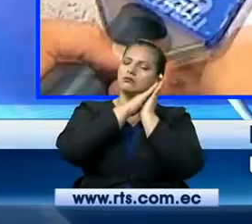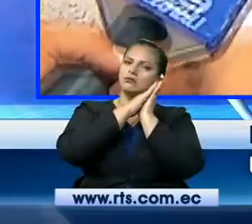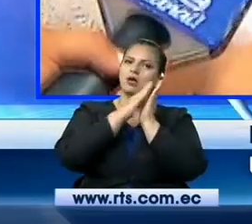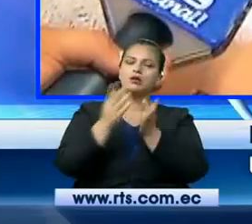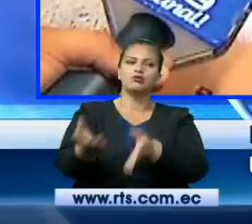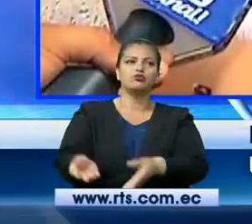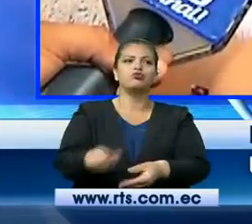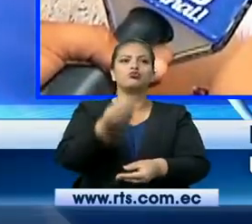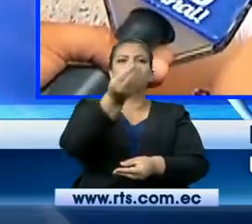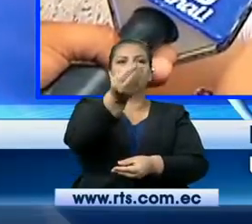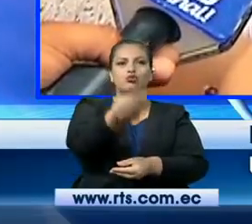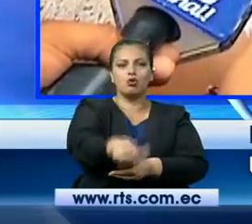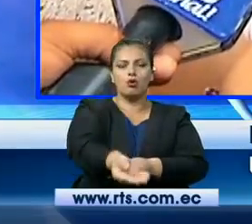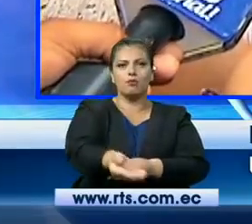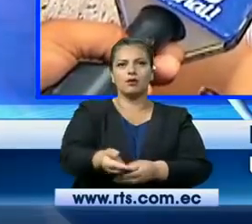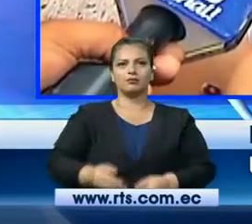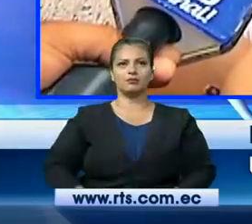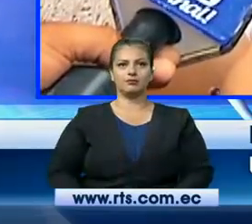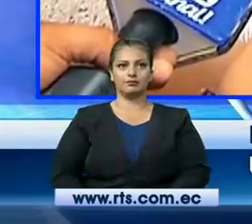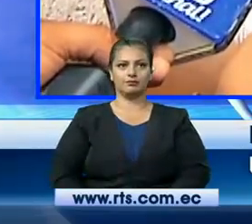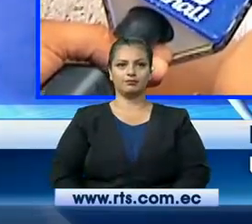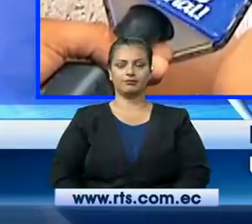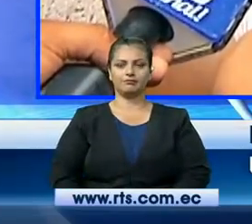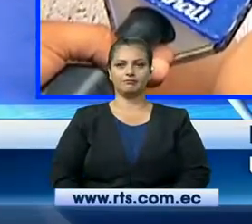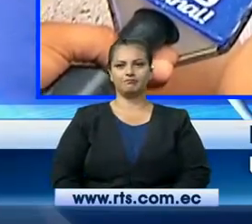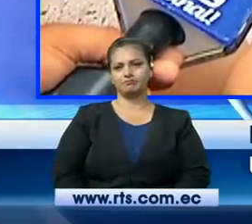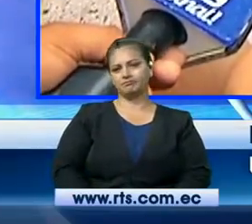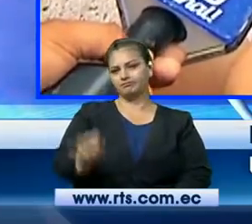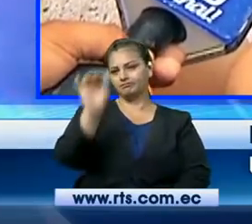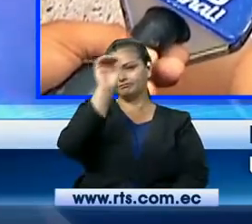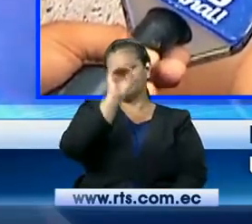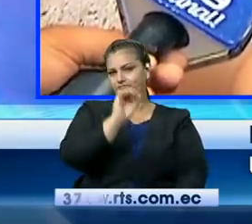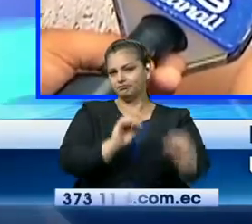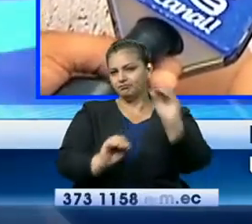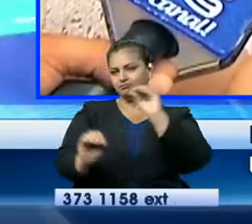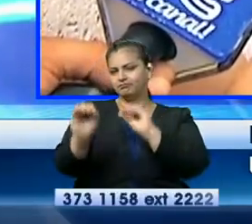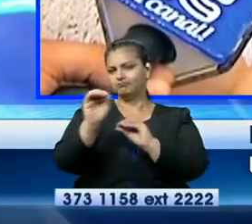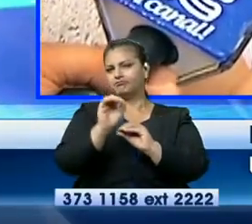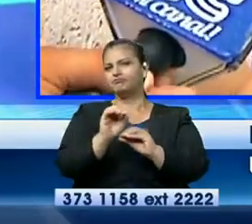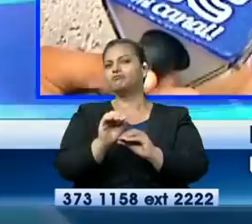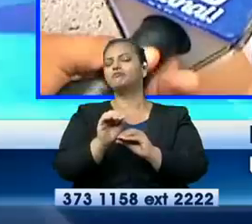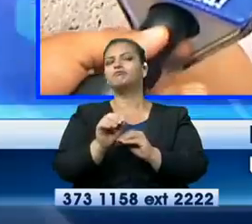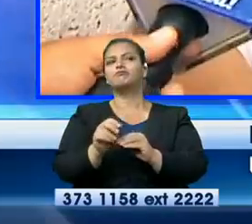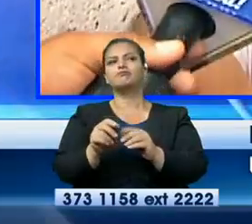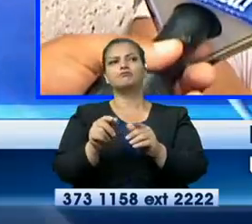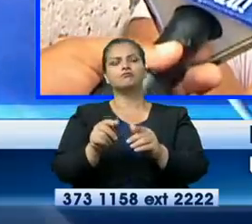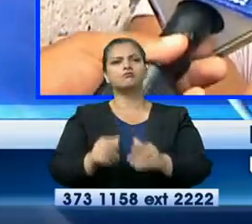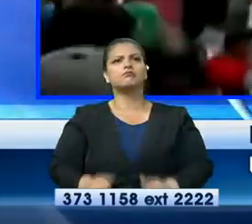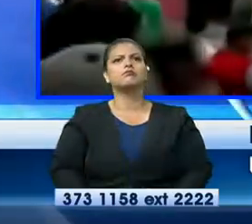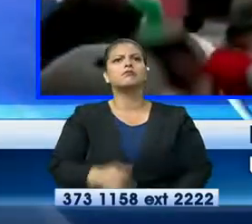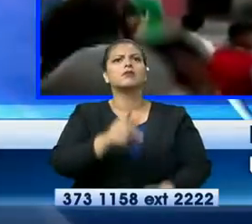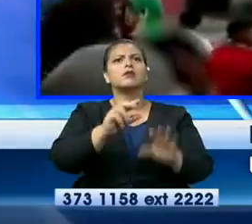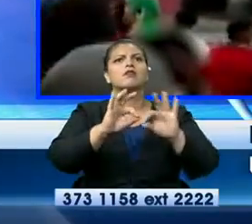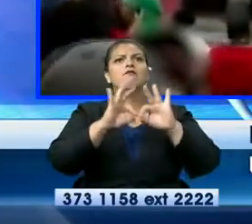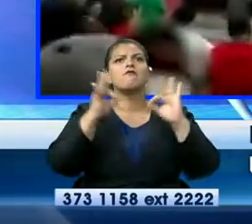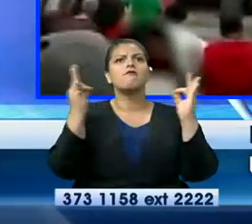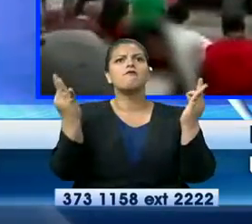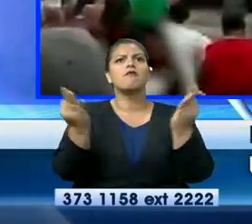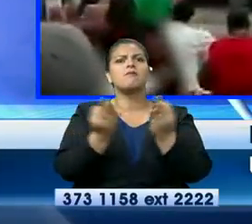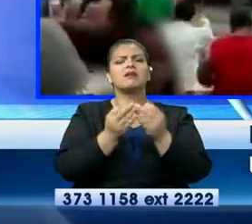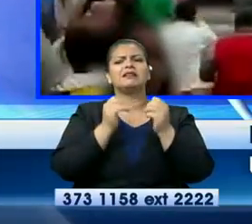como le estamos observando en estos momentos qué pasó con los afectados con la gente que vivía anterior